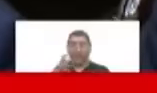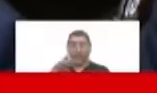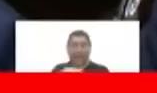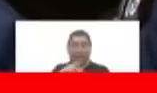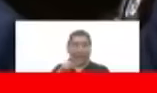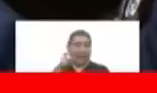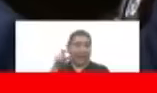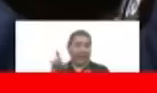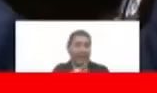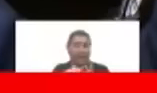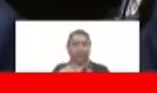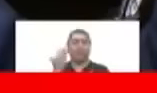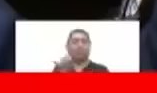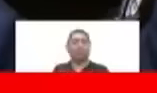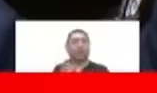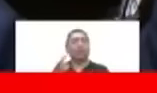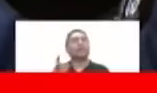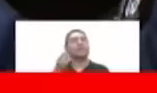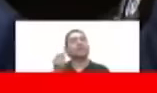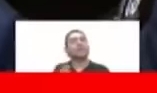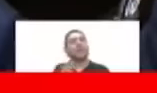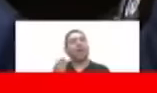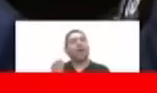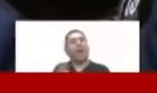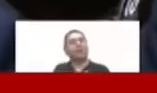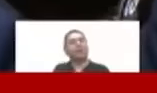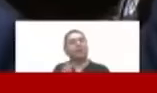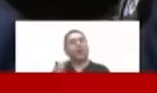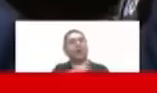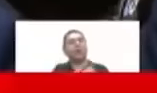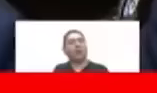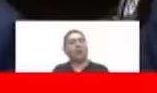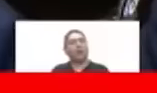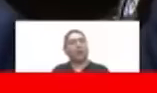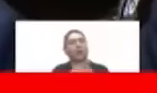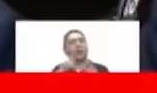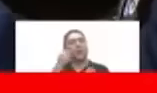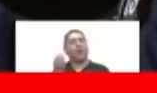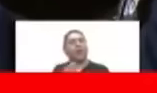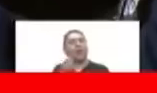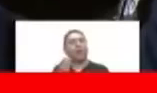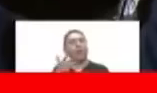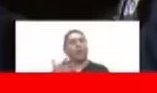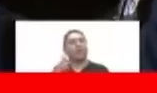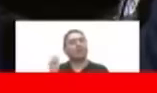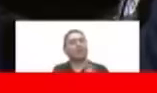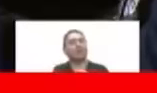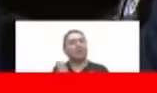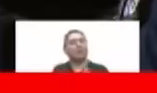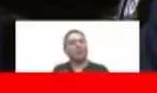para que votaran lo que quería Menem. Sí, pero vos te crees que... Y eso era los peronistas, ¿eh?